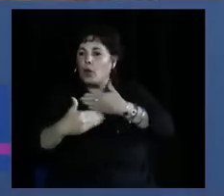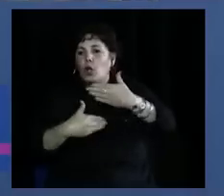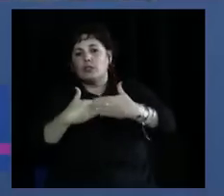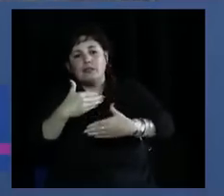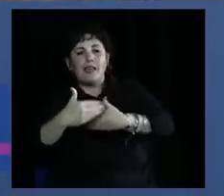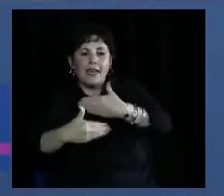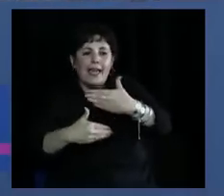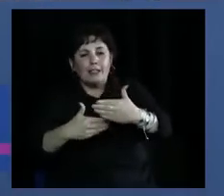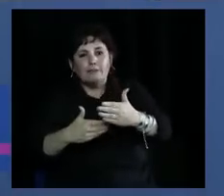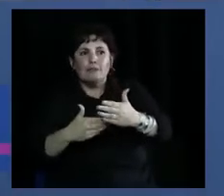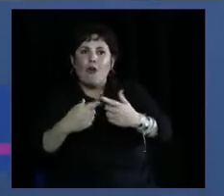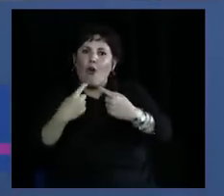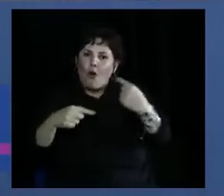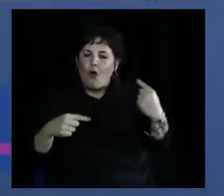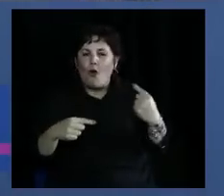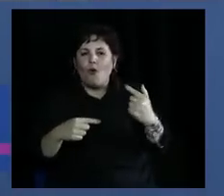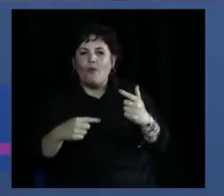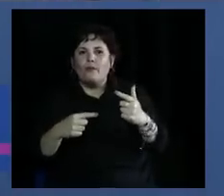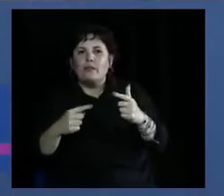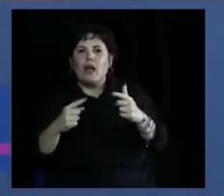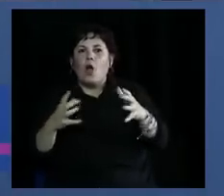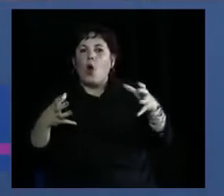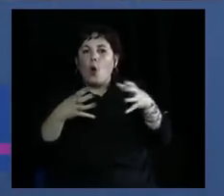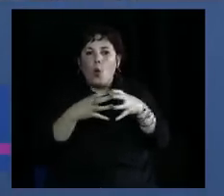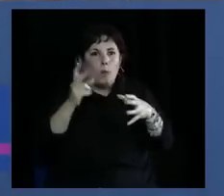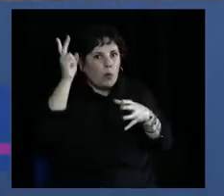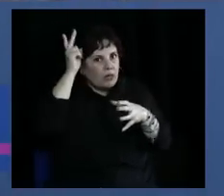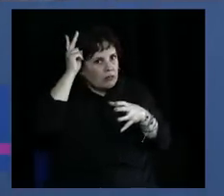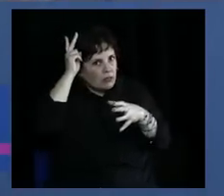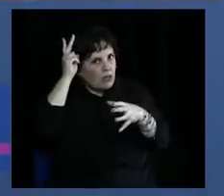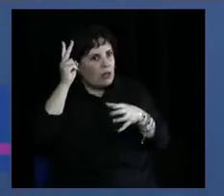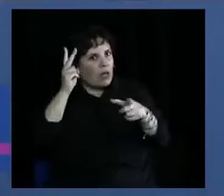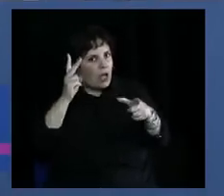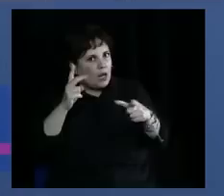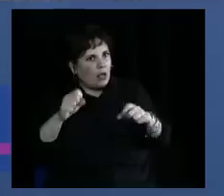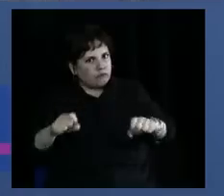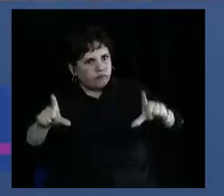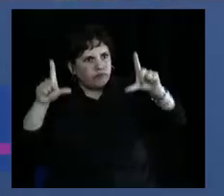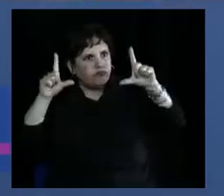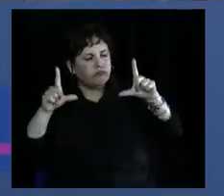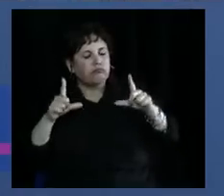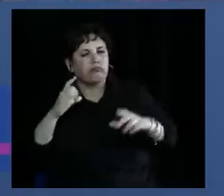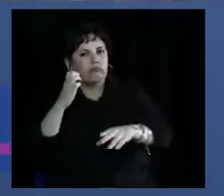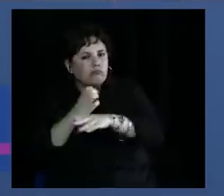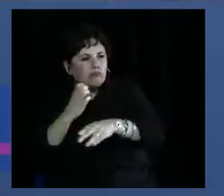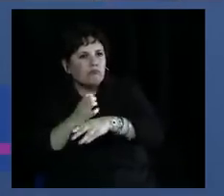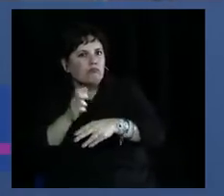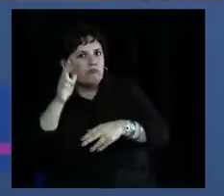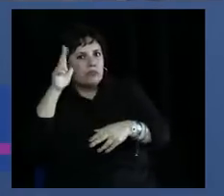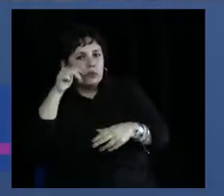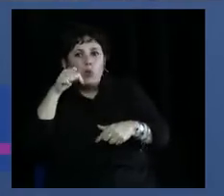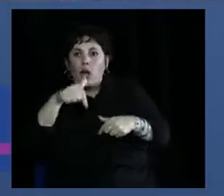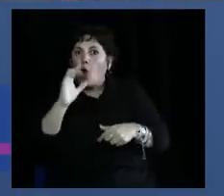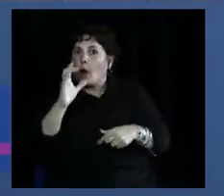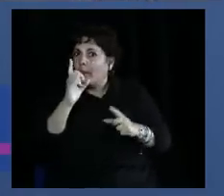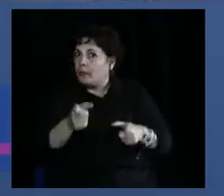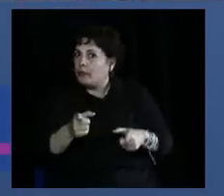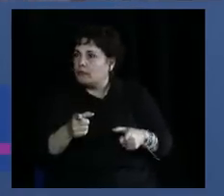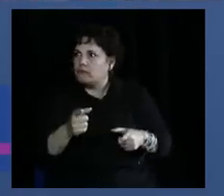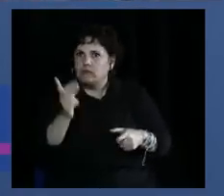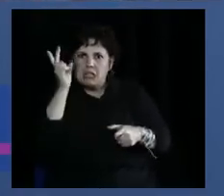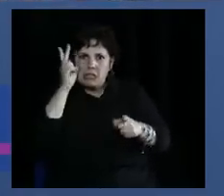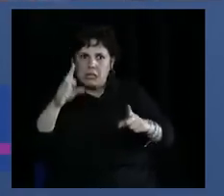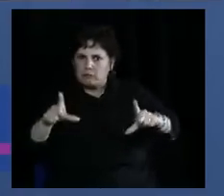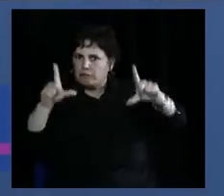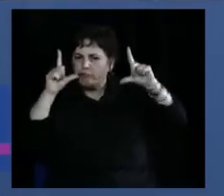movilizaciones bien importantes, con los movimientos indígenas además, Leandro, como protagonistas en Ecuador, en Perú, aquí en Colombia también.